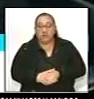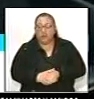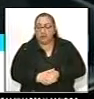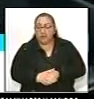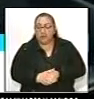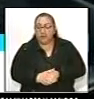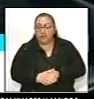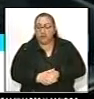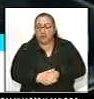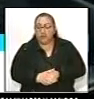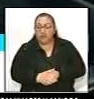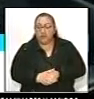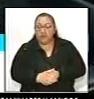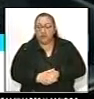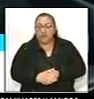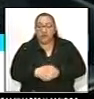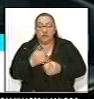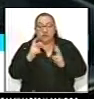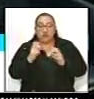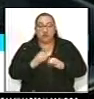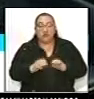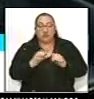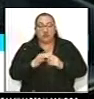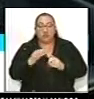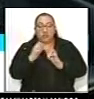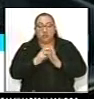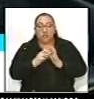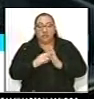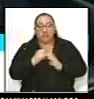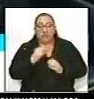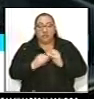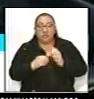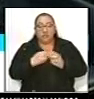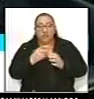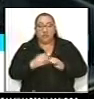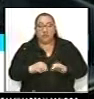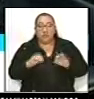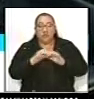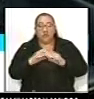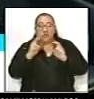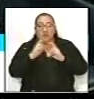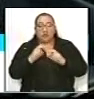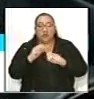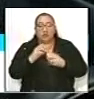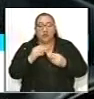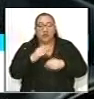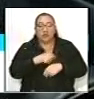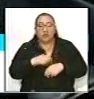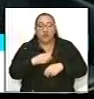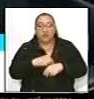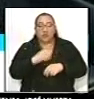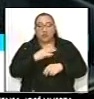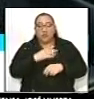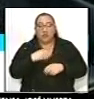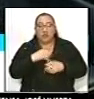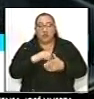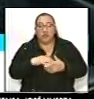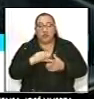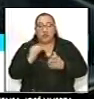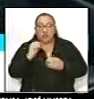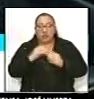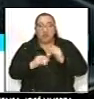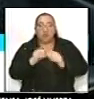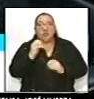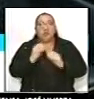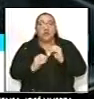Otro tema importante es que en la ejecución del programa de reparaciones es importante evaluar la demora que el Estado ha tenido para implementar el programa de